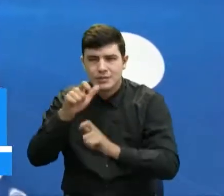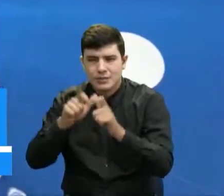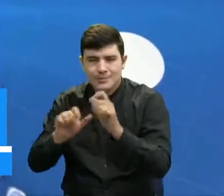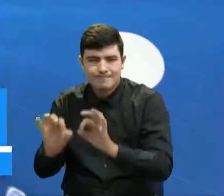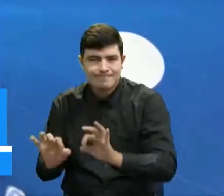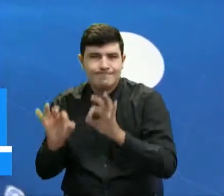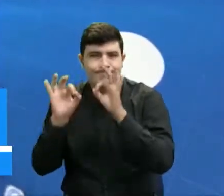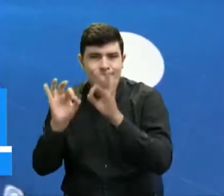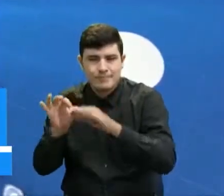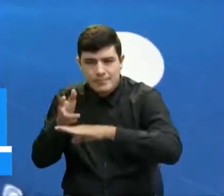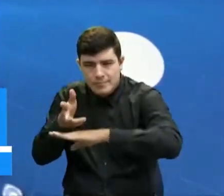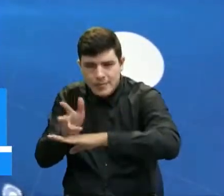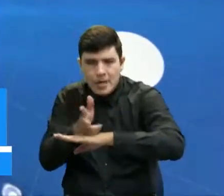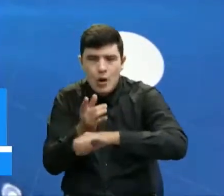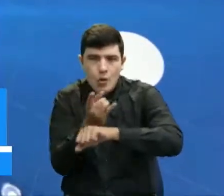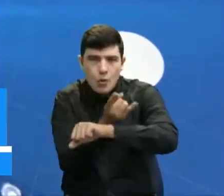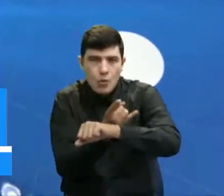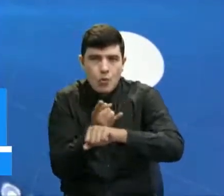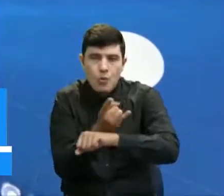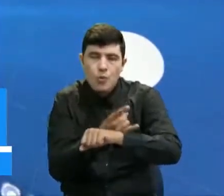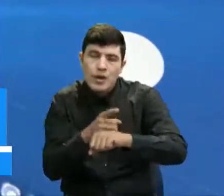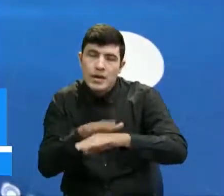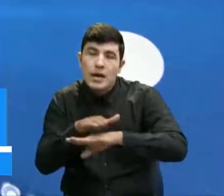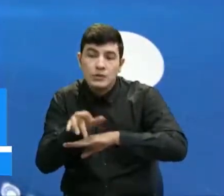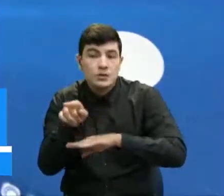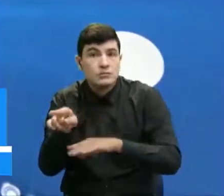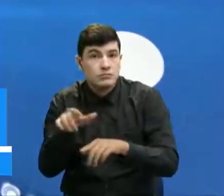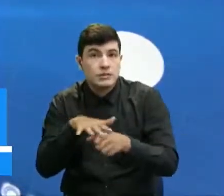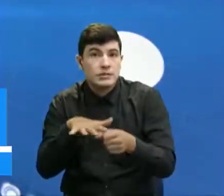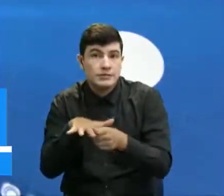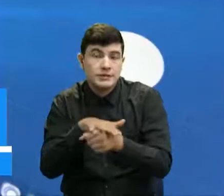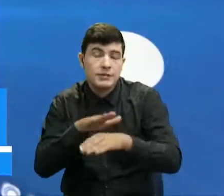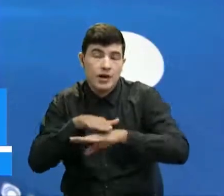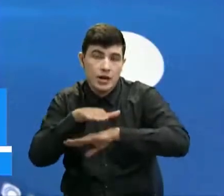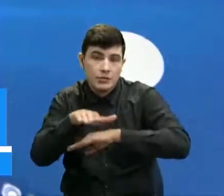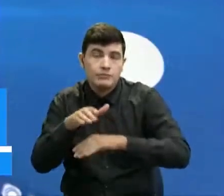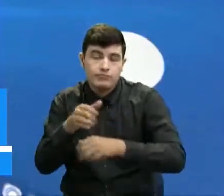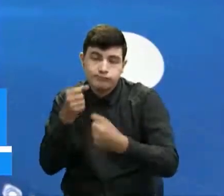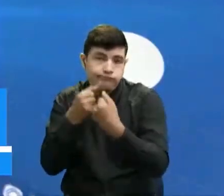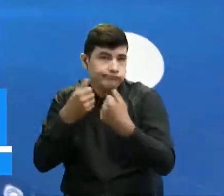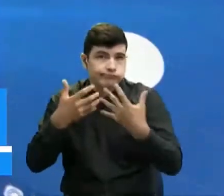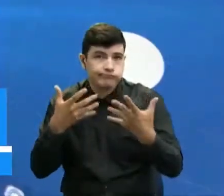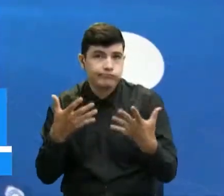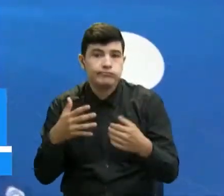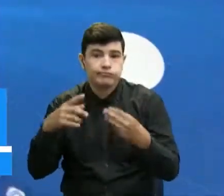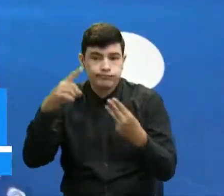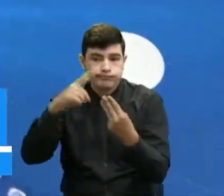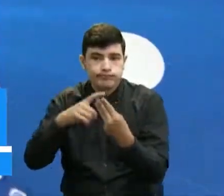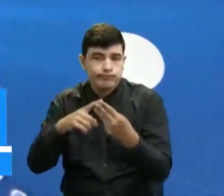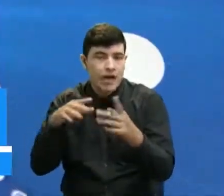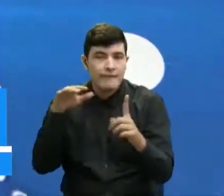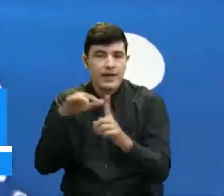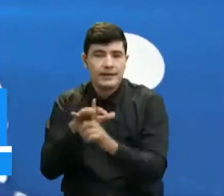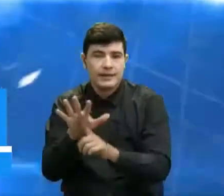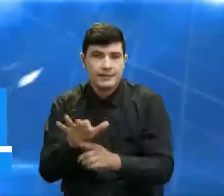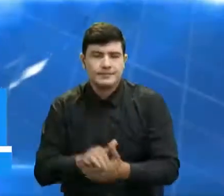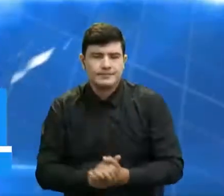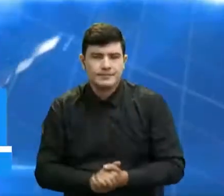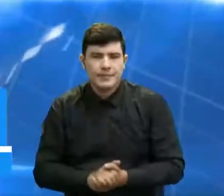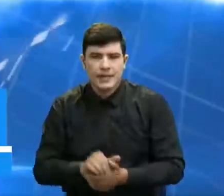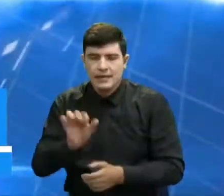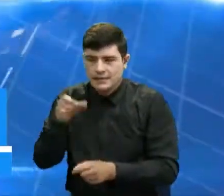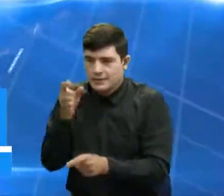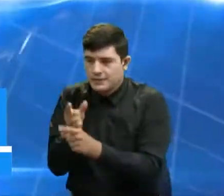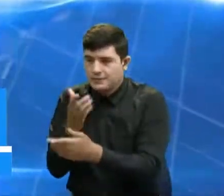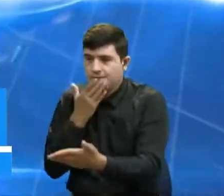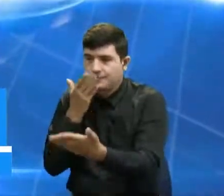Y pues en cierta manera también es una causa de los accidentes. Bien, vamos a hablar justamente también con otros habitantes